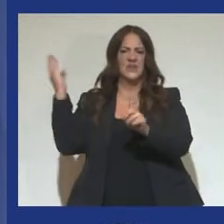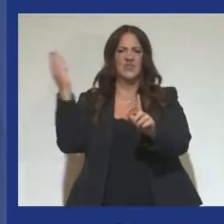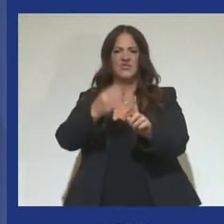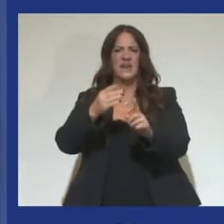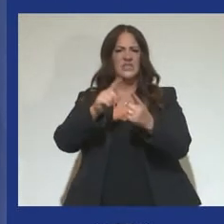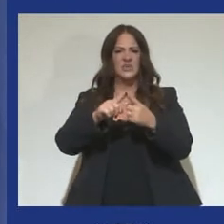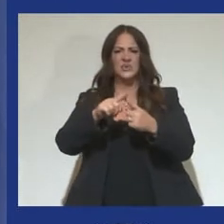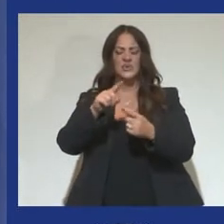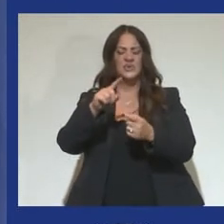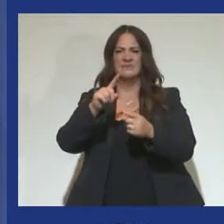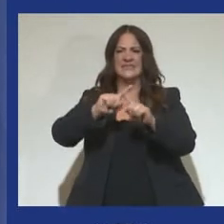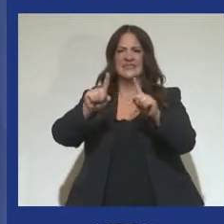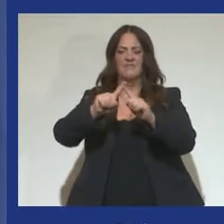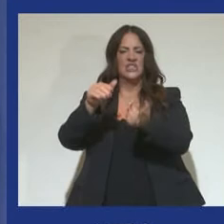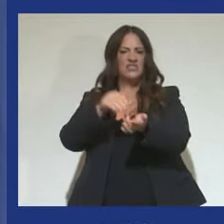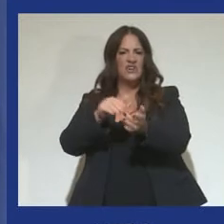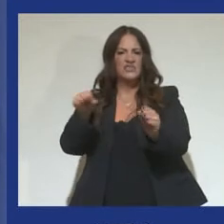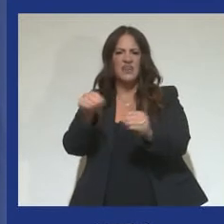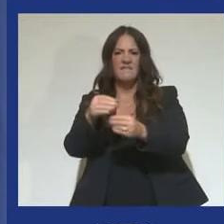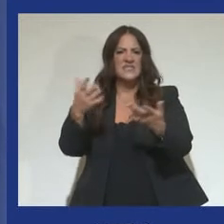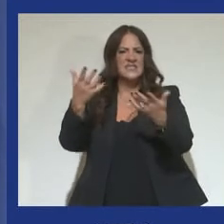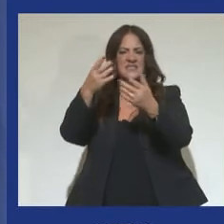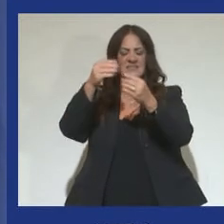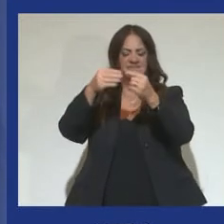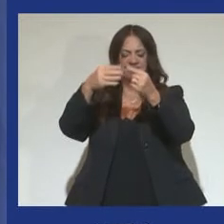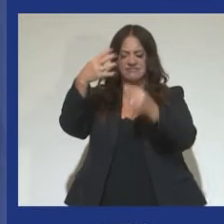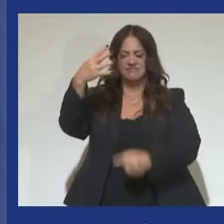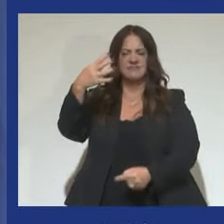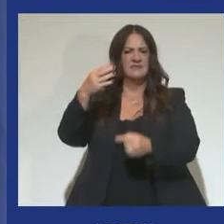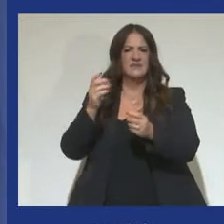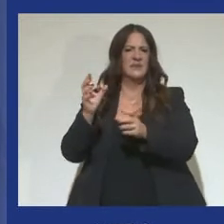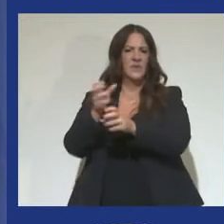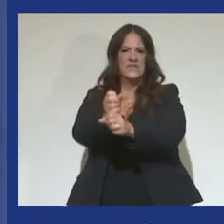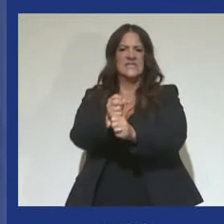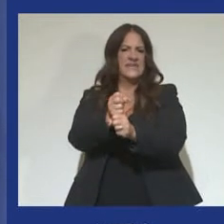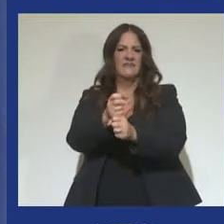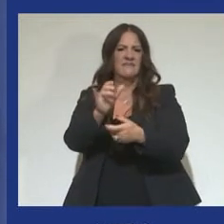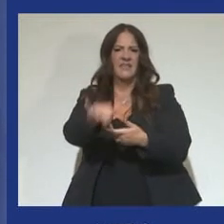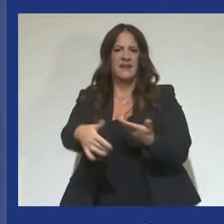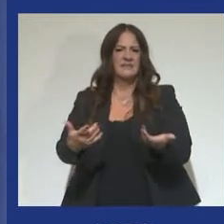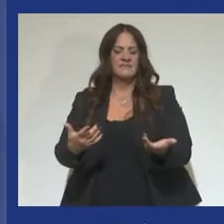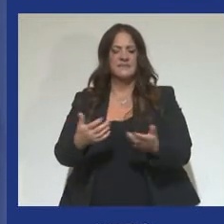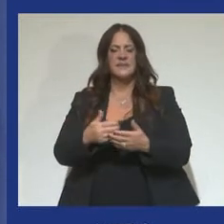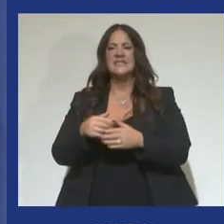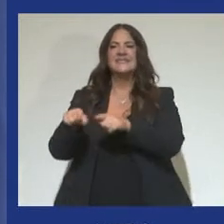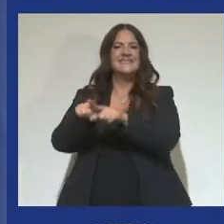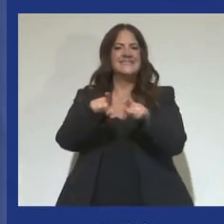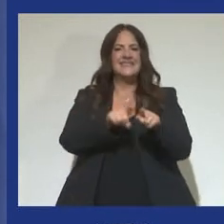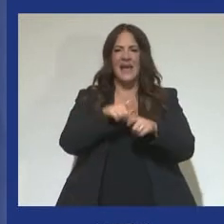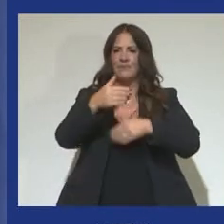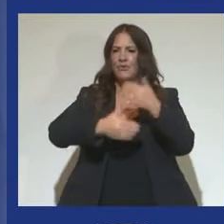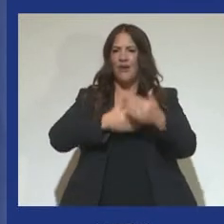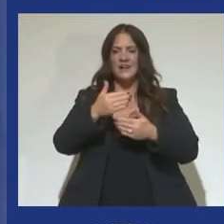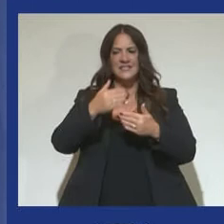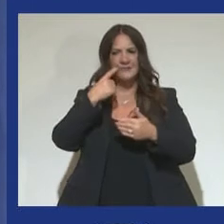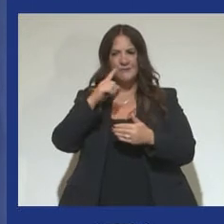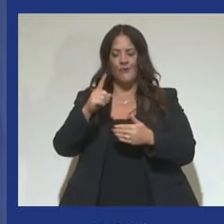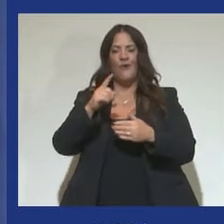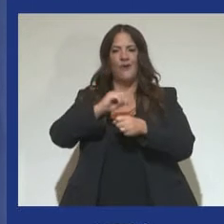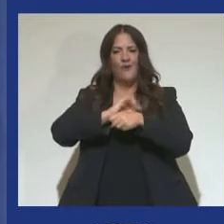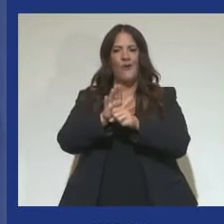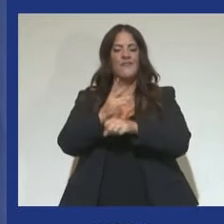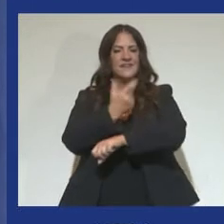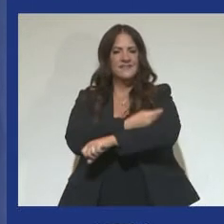de modo que es a través de la red de proveedores que nosotros estamos distribuyendo las vacunas esto es